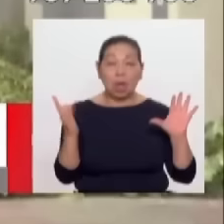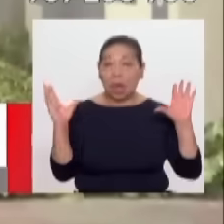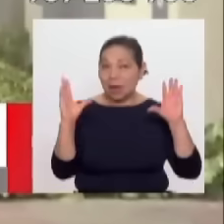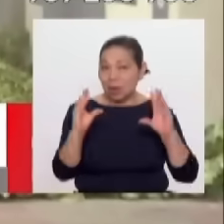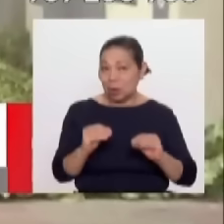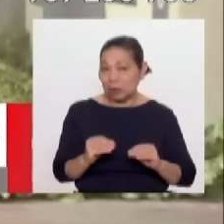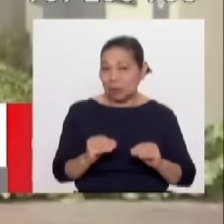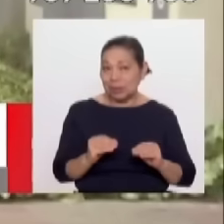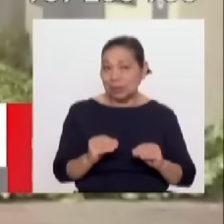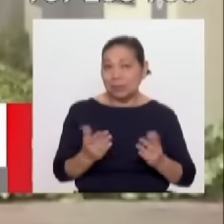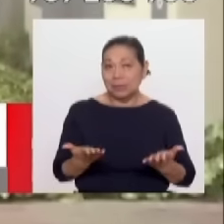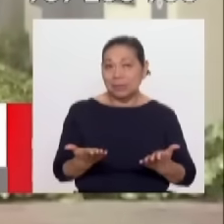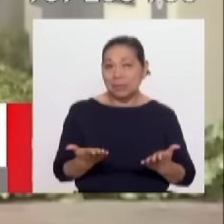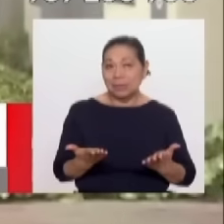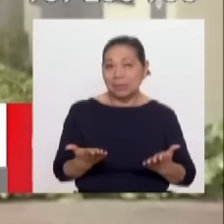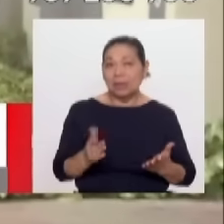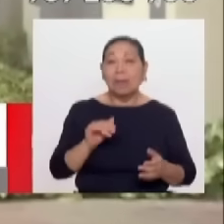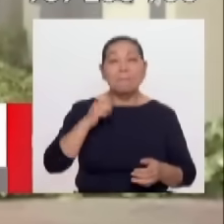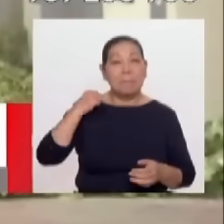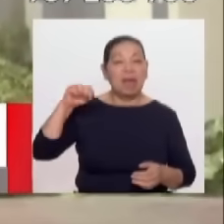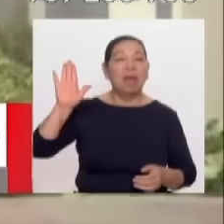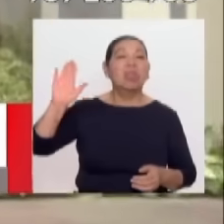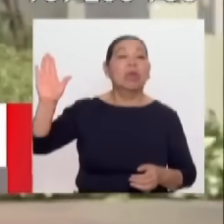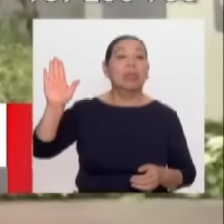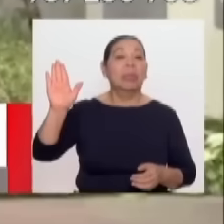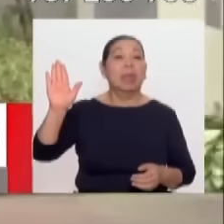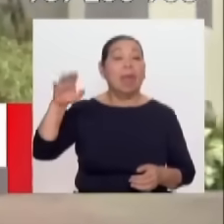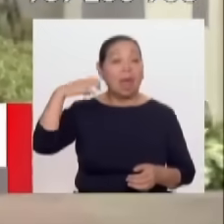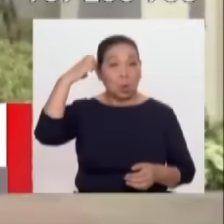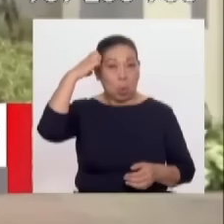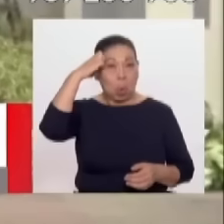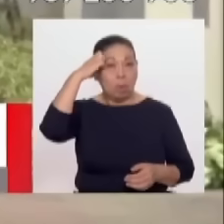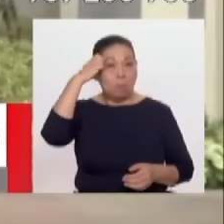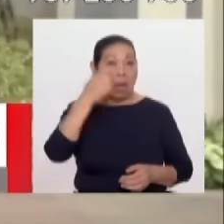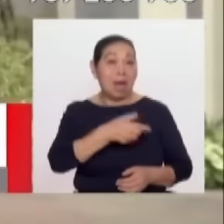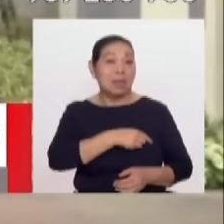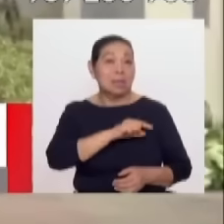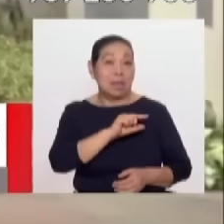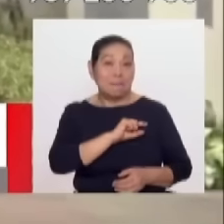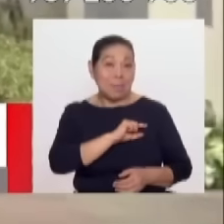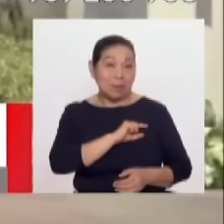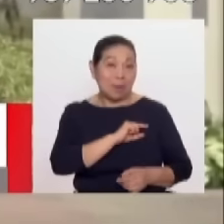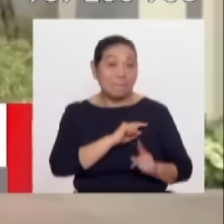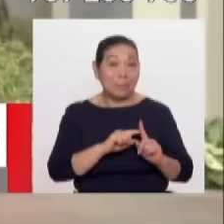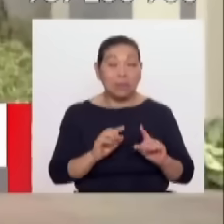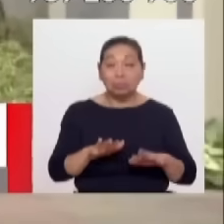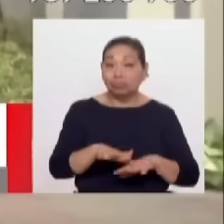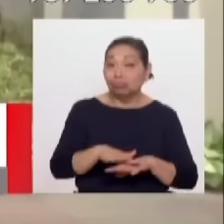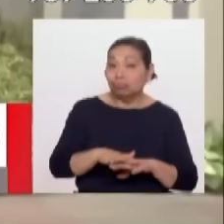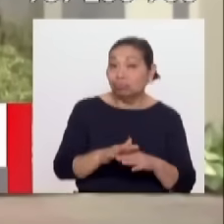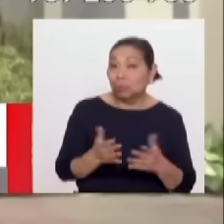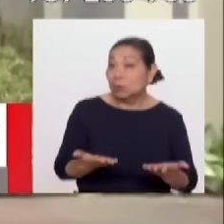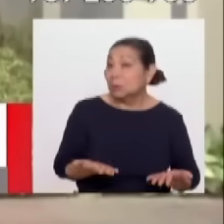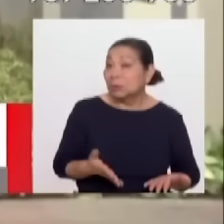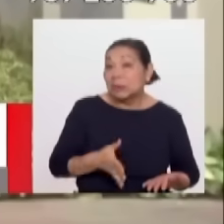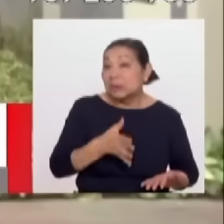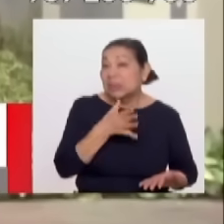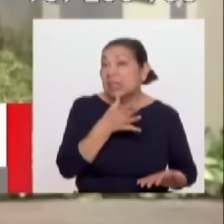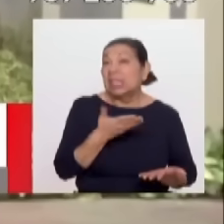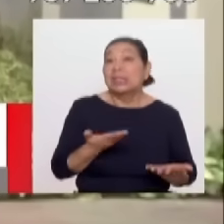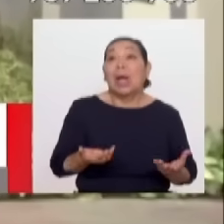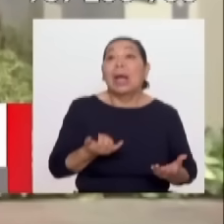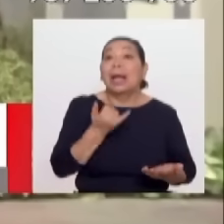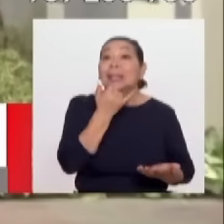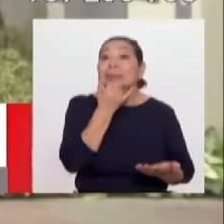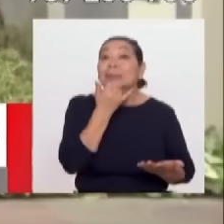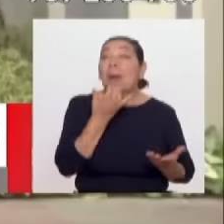noche al país de España, el país europeo, para, realizar todavía, no se conoce en qué situación